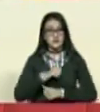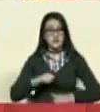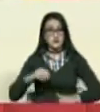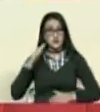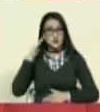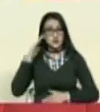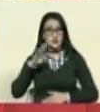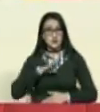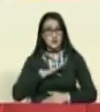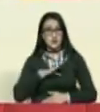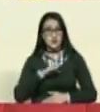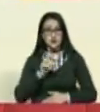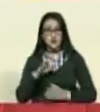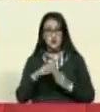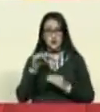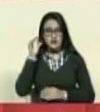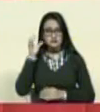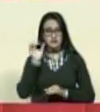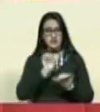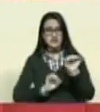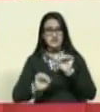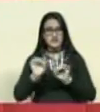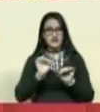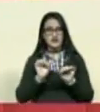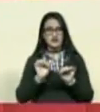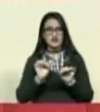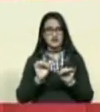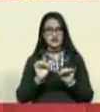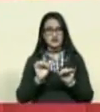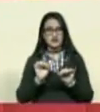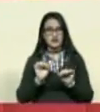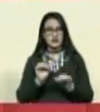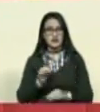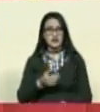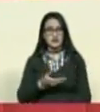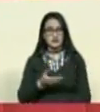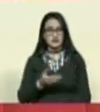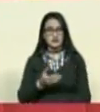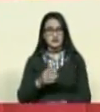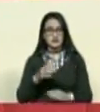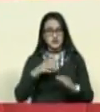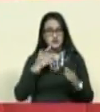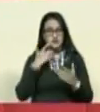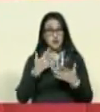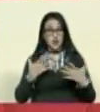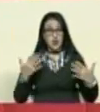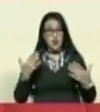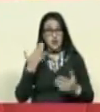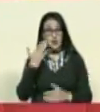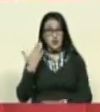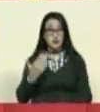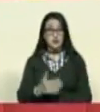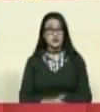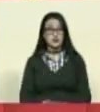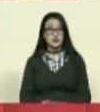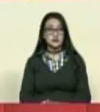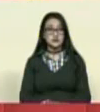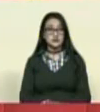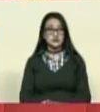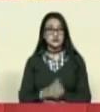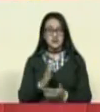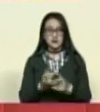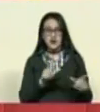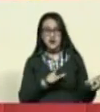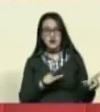misilística de Venezuela y toda esa capacidad de defensa en lugares camuflados, ¿no? Siempre